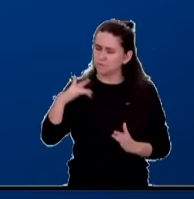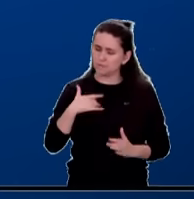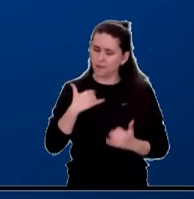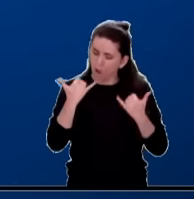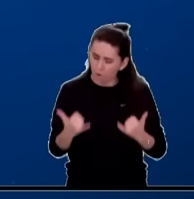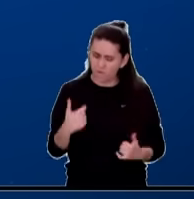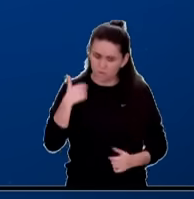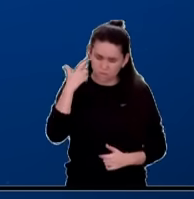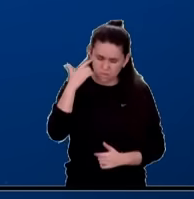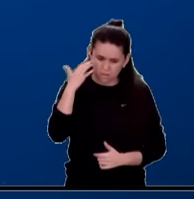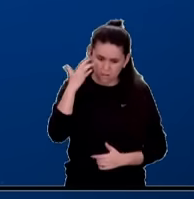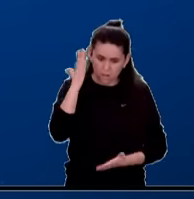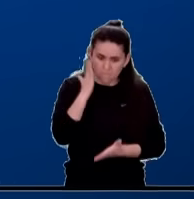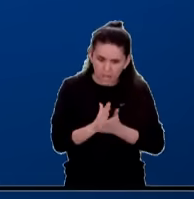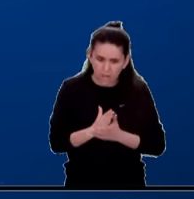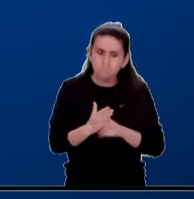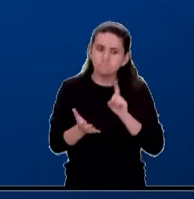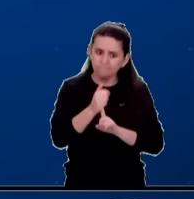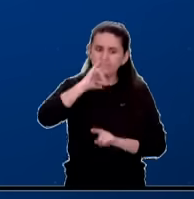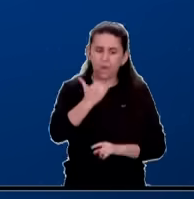indicara que este hombre representaba peligro?